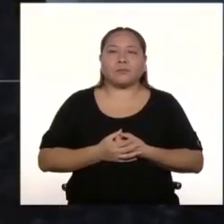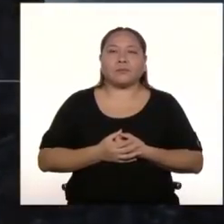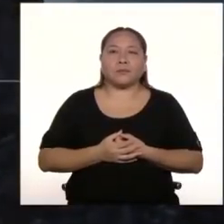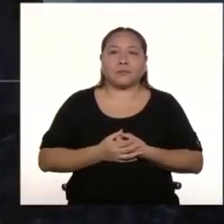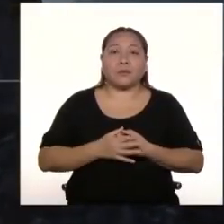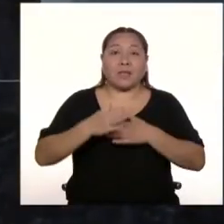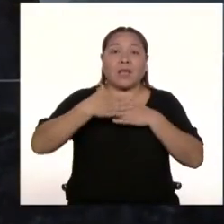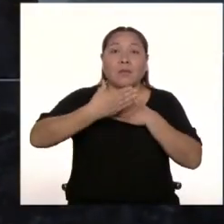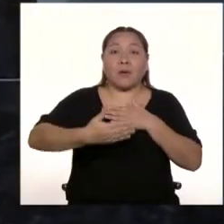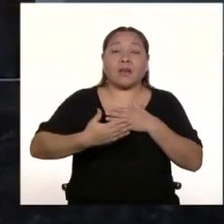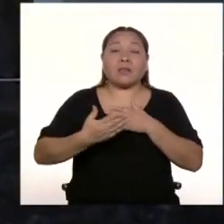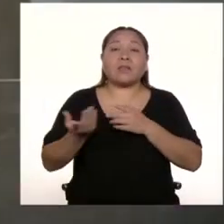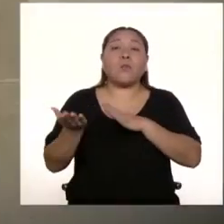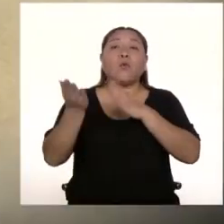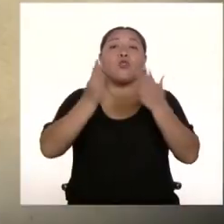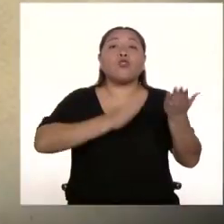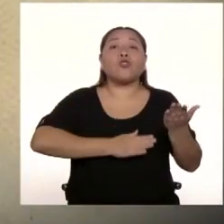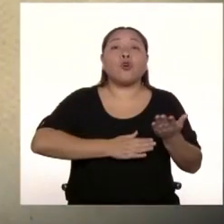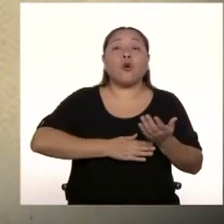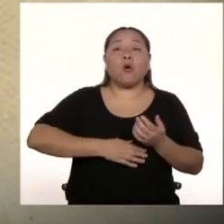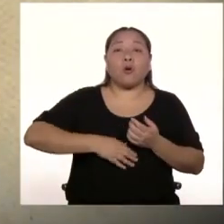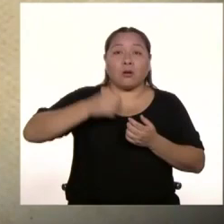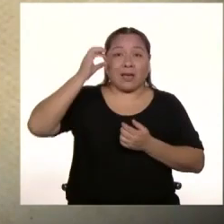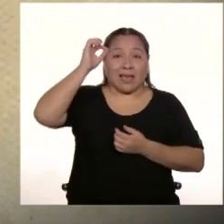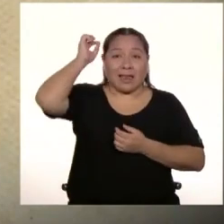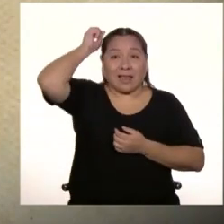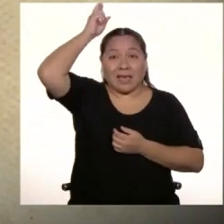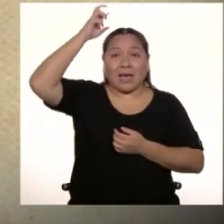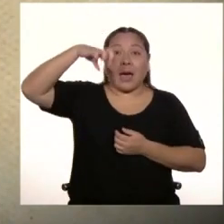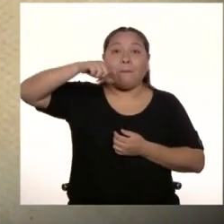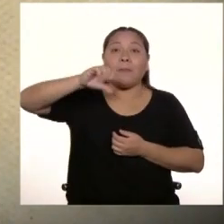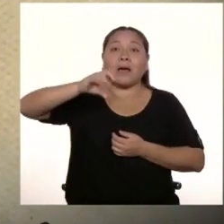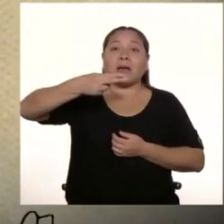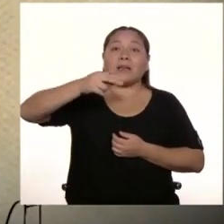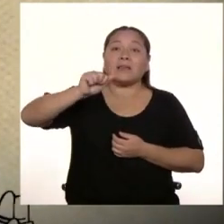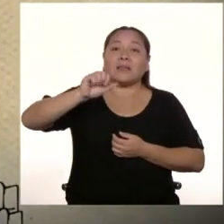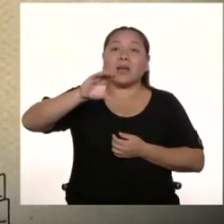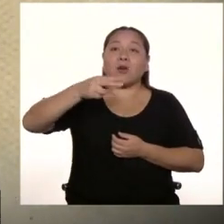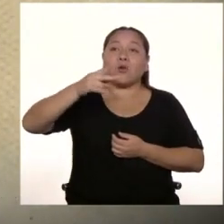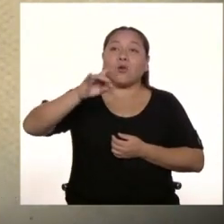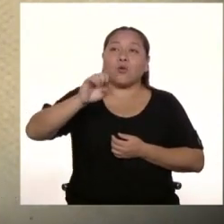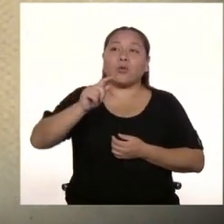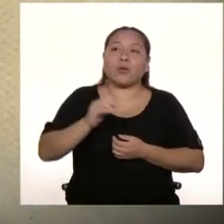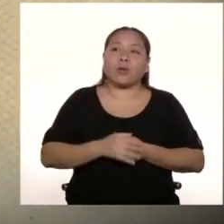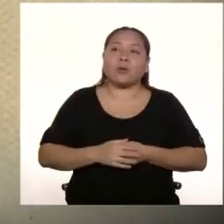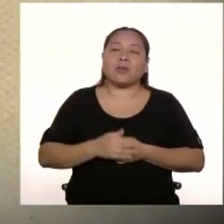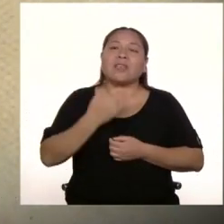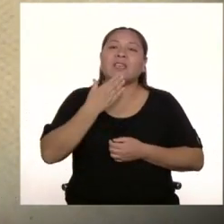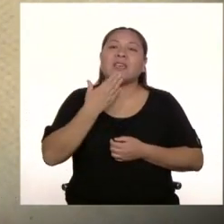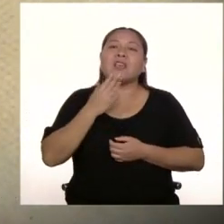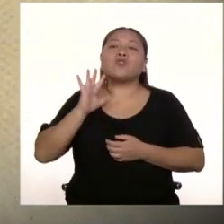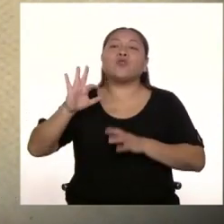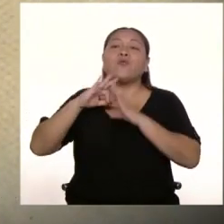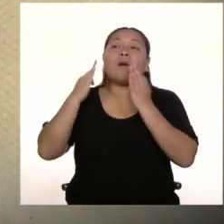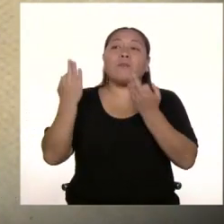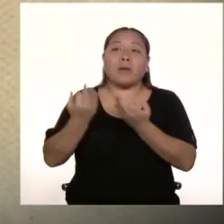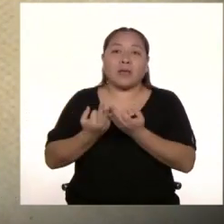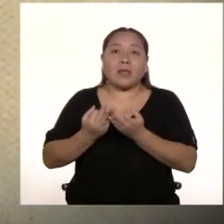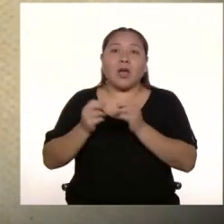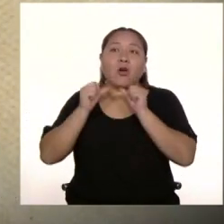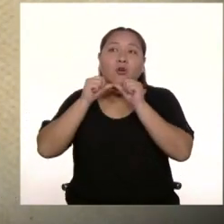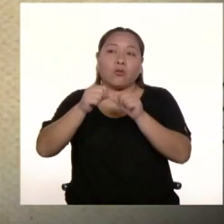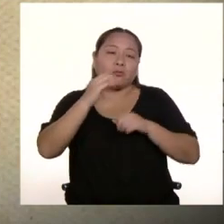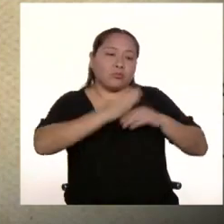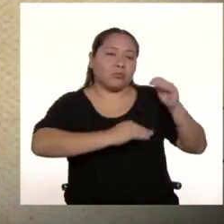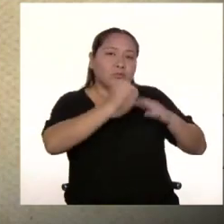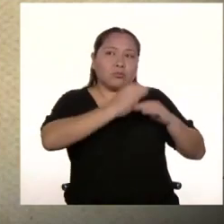Tras la muerte de Pachacútec, la responsabilidad de mantener y terminar Machu Picchu recayó en su familia real, Panaca,